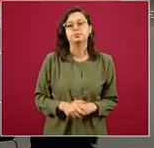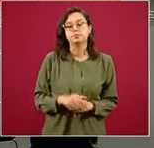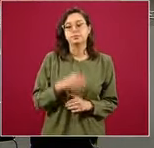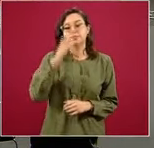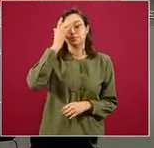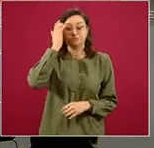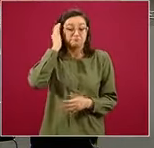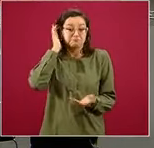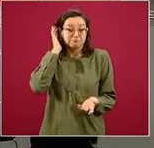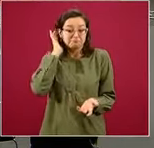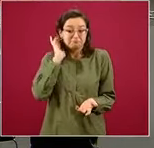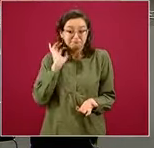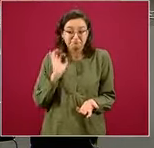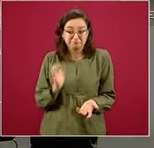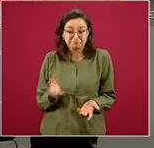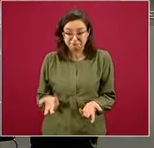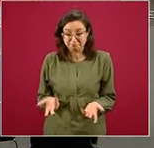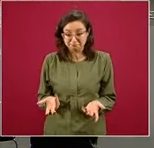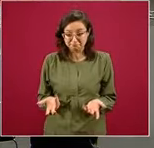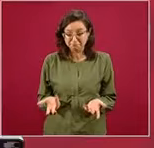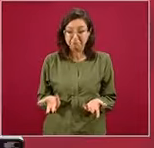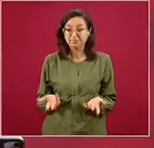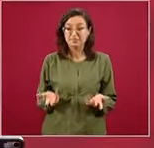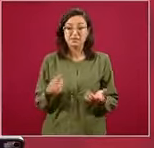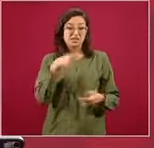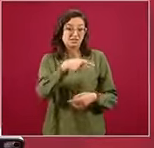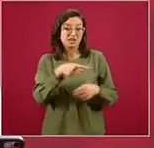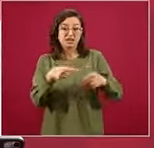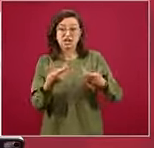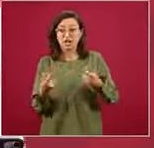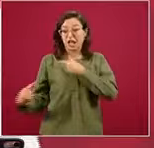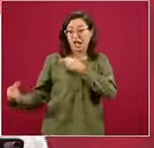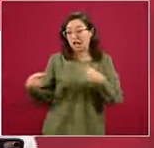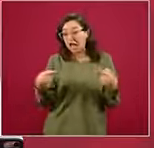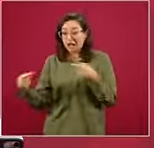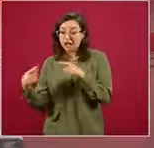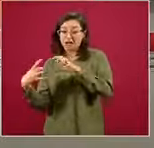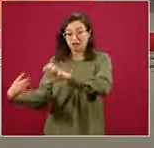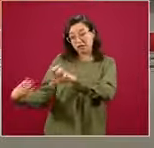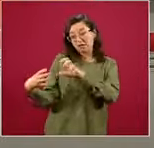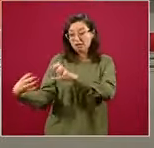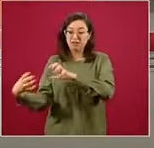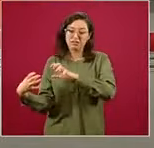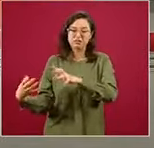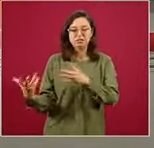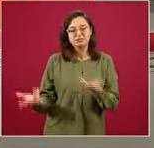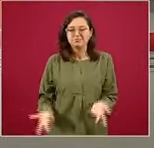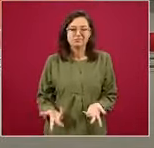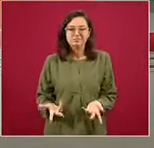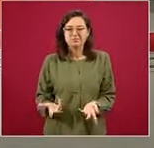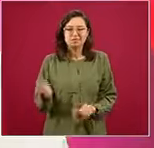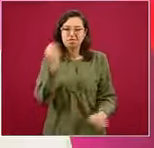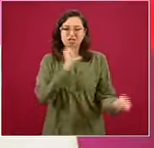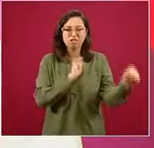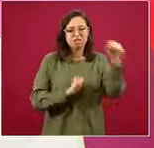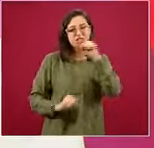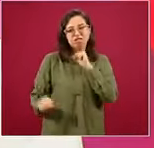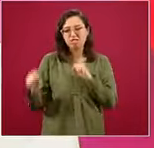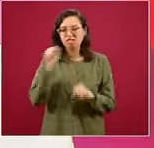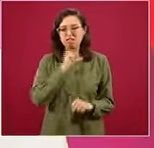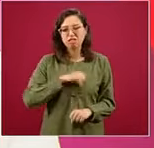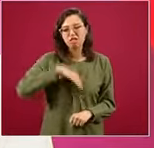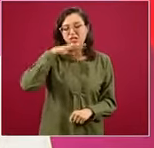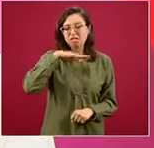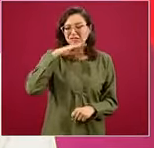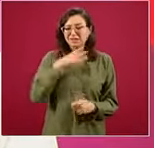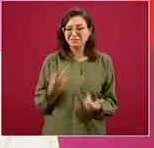Entonces, es un distractor. Estas ideas de que hay pleitos o de que hay enconos o que si el semáforo